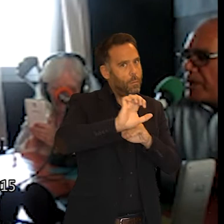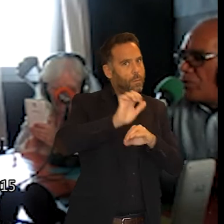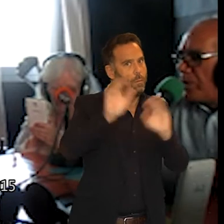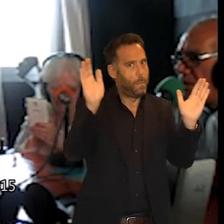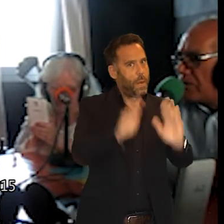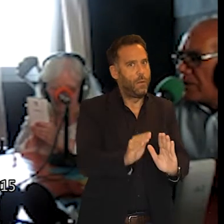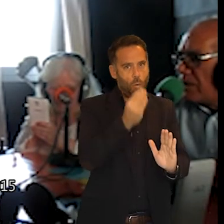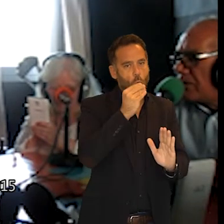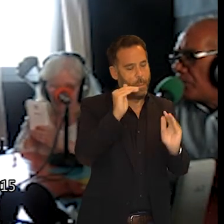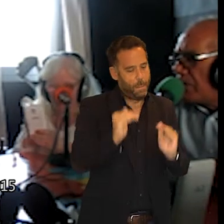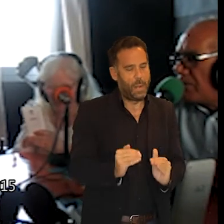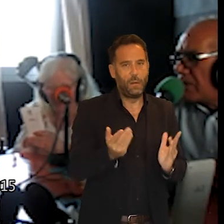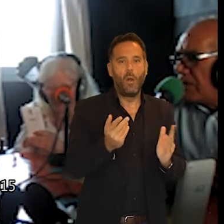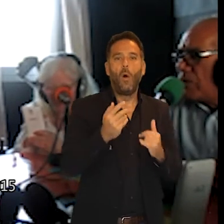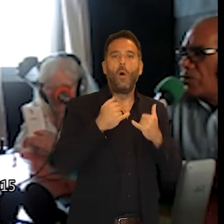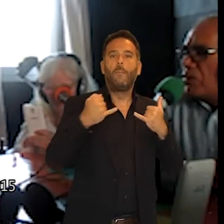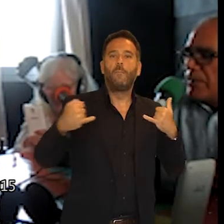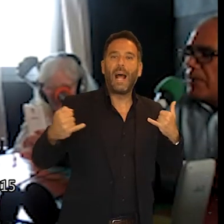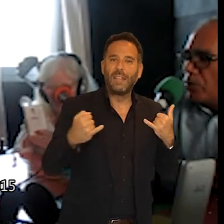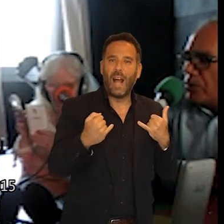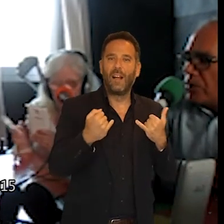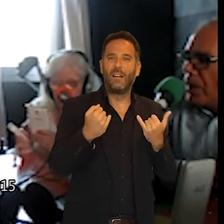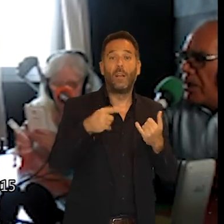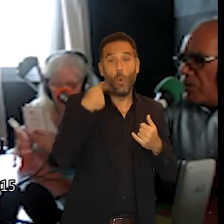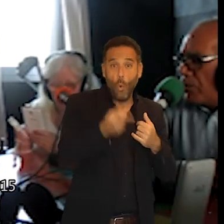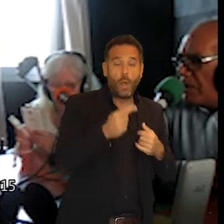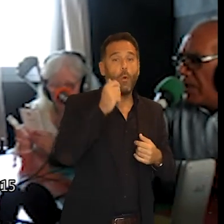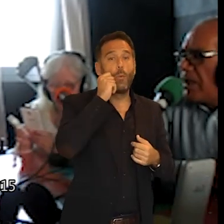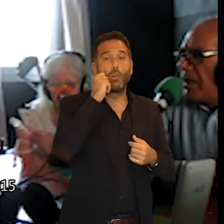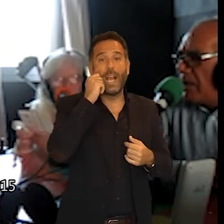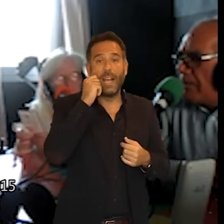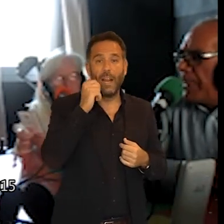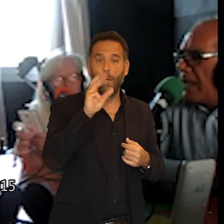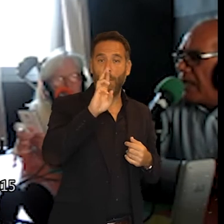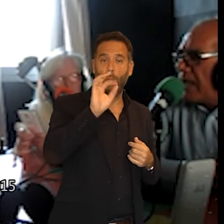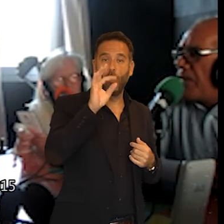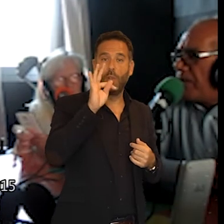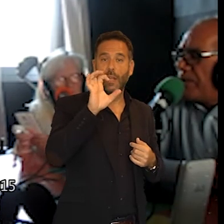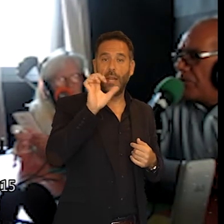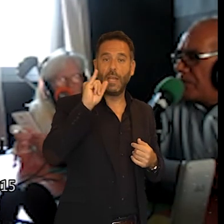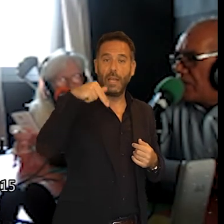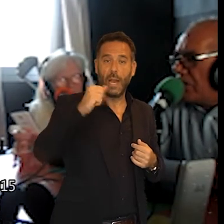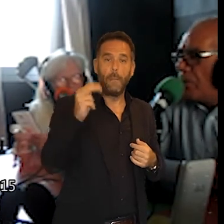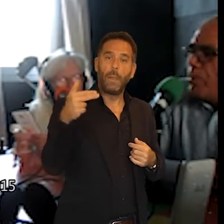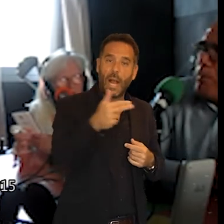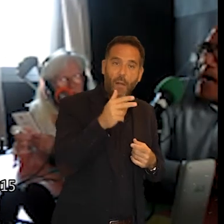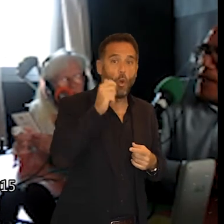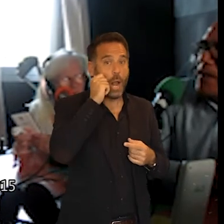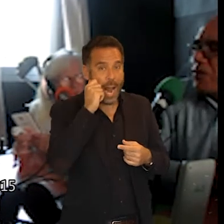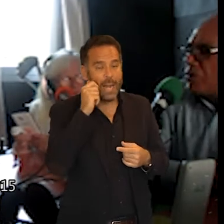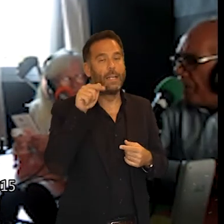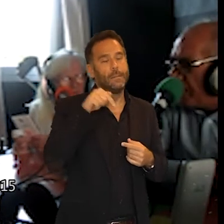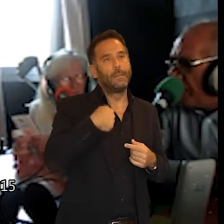Eso es lo de arriba. También. La pasta. Uh-huh. Después está la proteína, que son pescado, carne, que nosotros